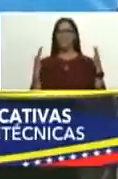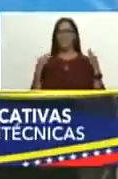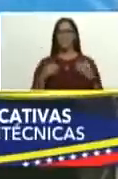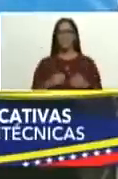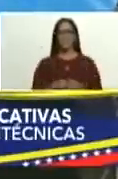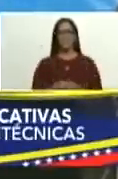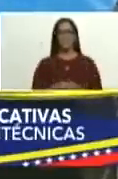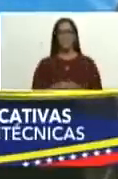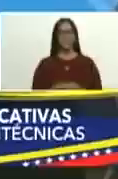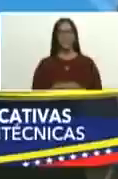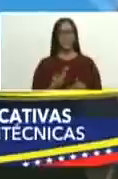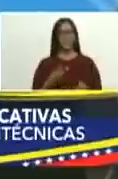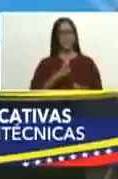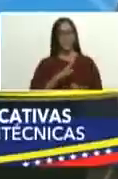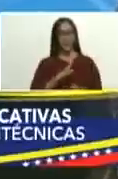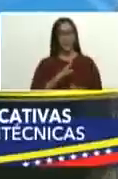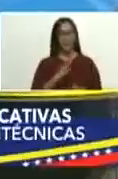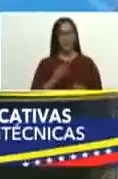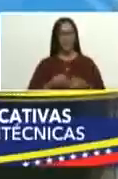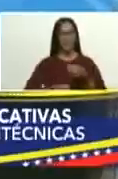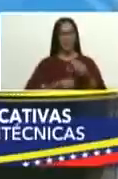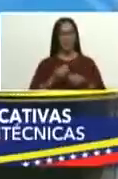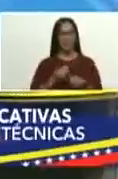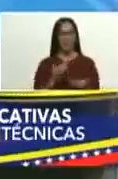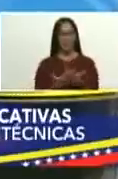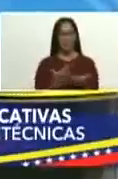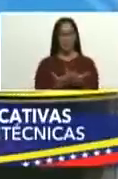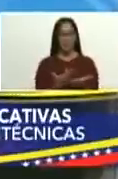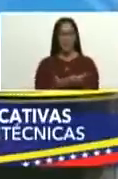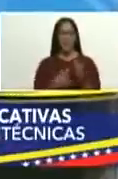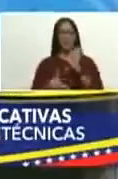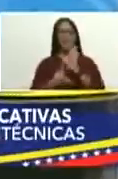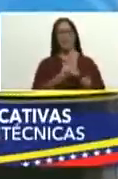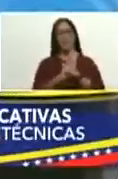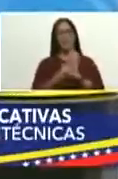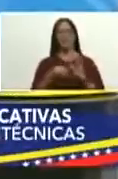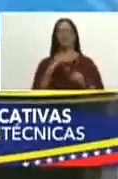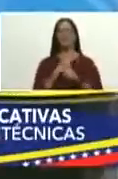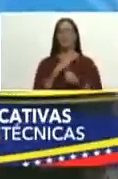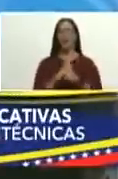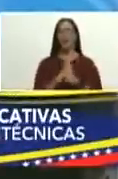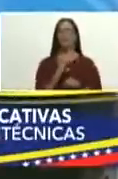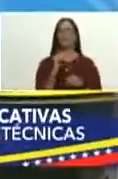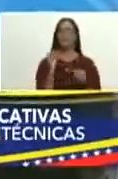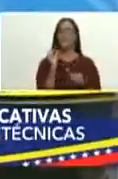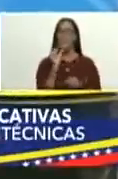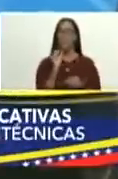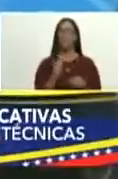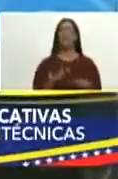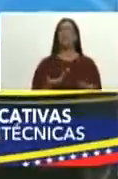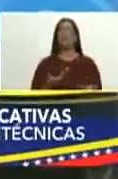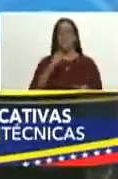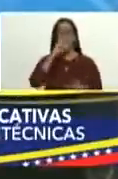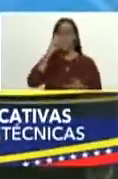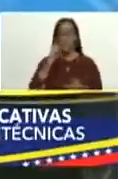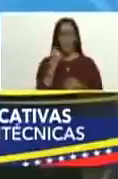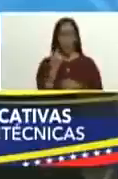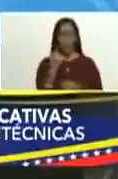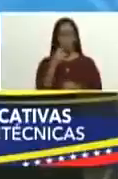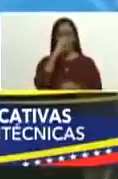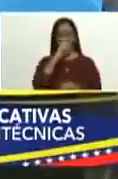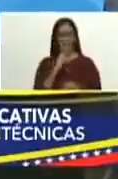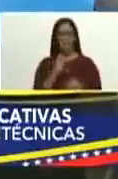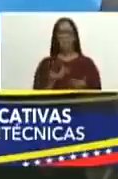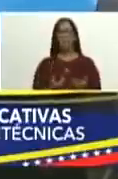Es parte de lo que se establece en la Ley Orgánica del Trabajo, que hace poco celebramos los 11 años de su